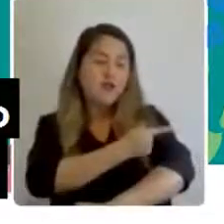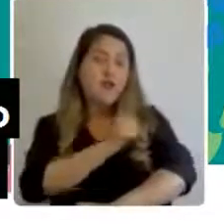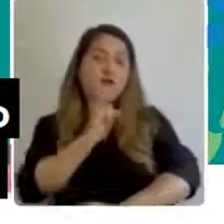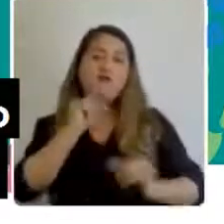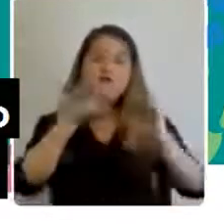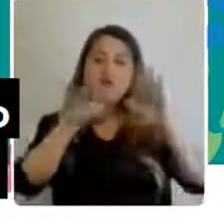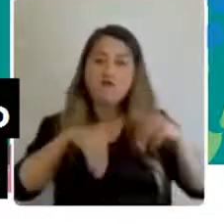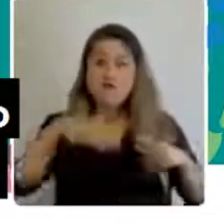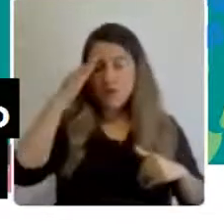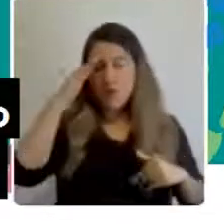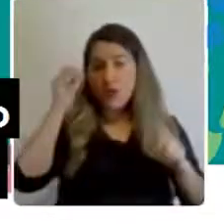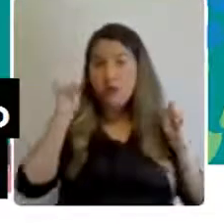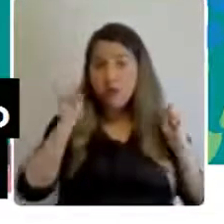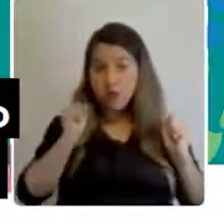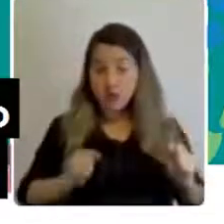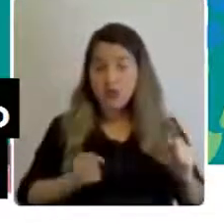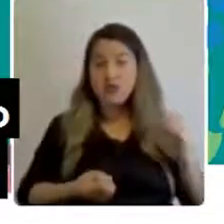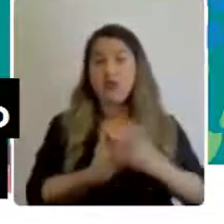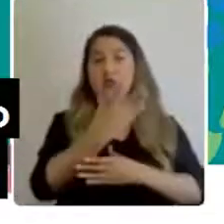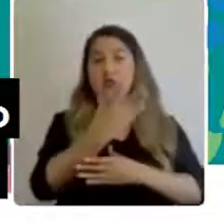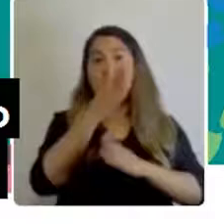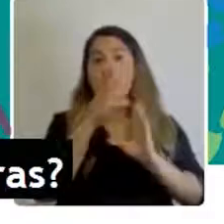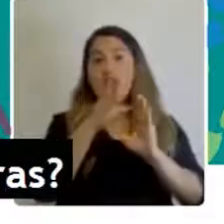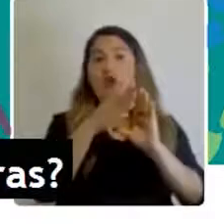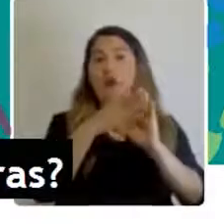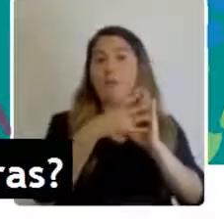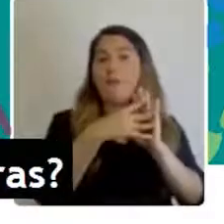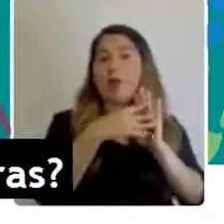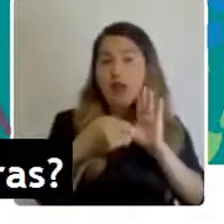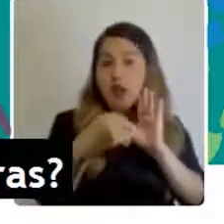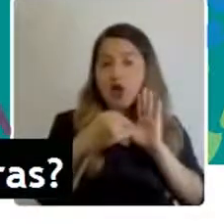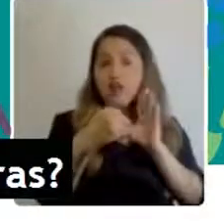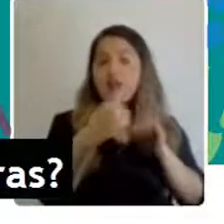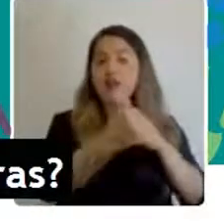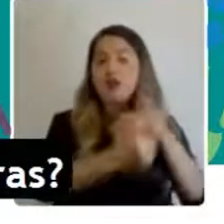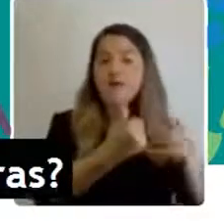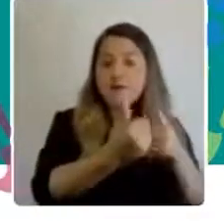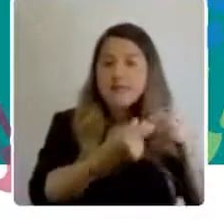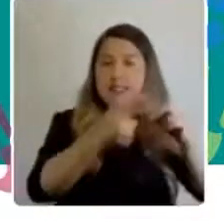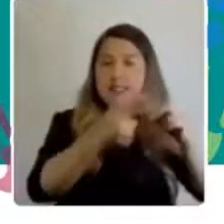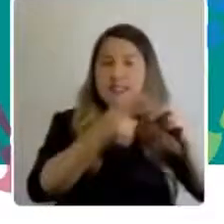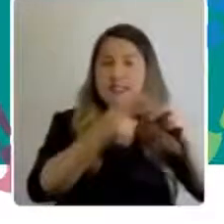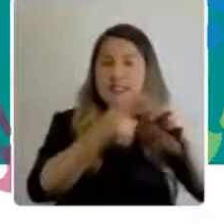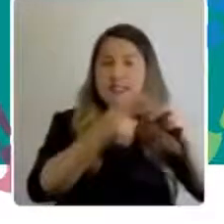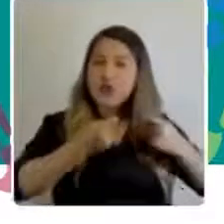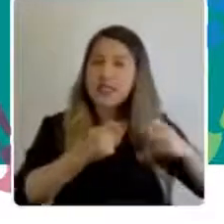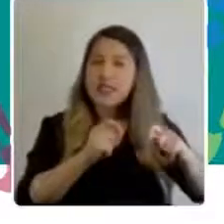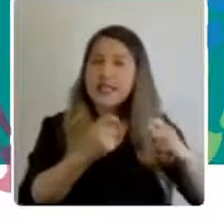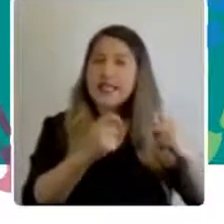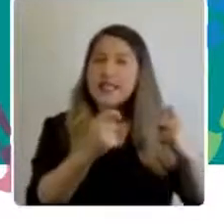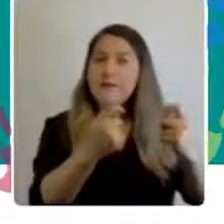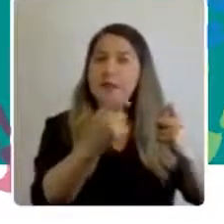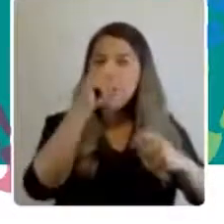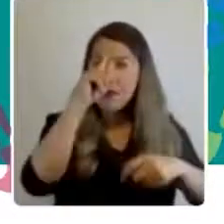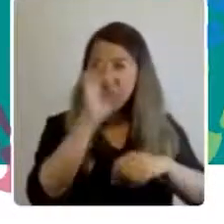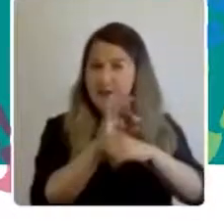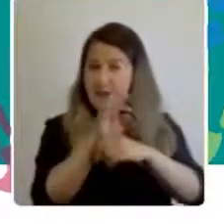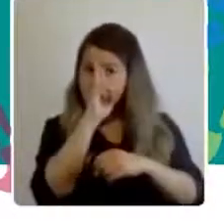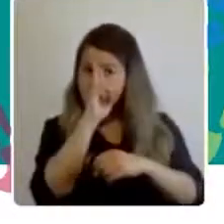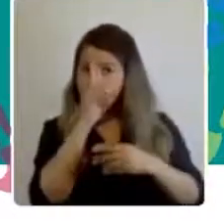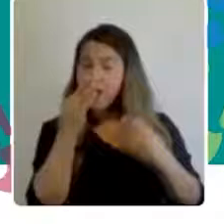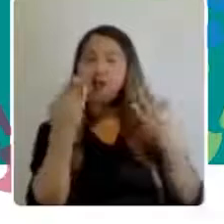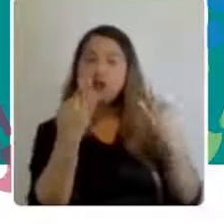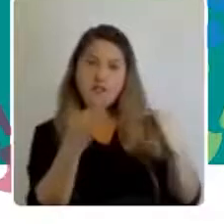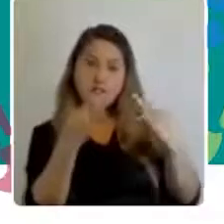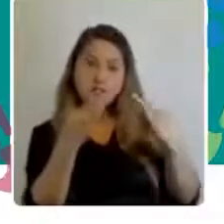también un nuevo modelo para los avances en la investigación y tratamiento para las enfermedades raras? y lo felicitan por su exposición.